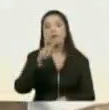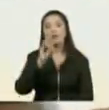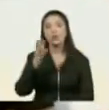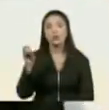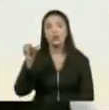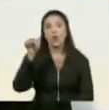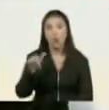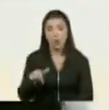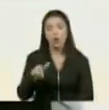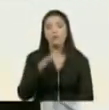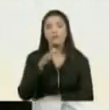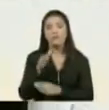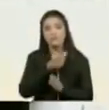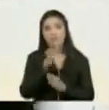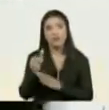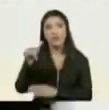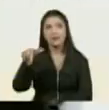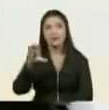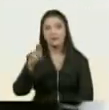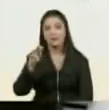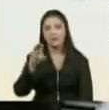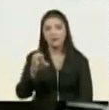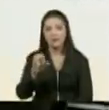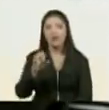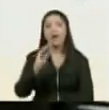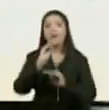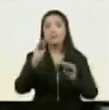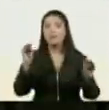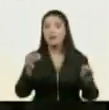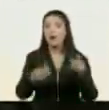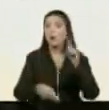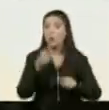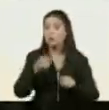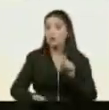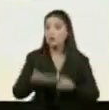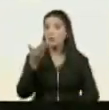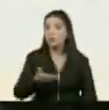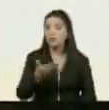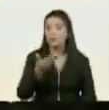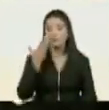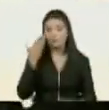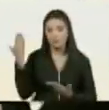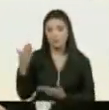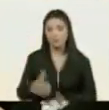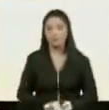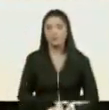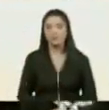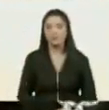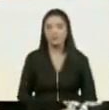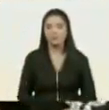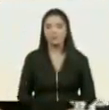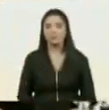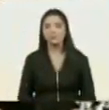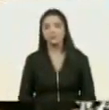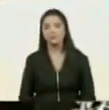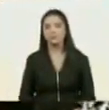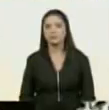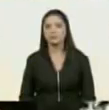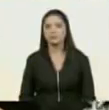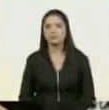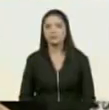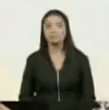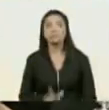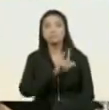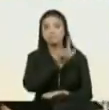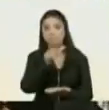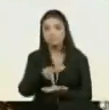hoy al Consejo Nacional Electoral para hacer anuncios importantes. De inmediato escuchamos sus declaraciones. Hemos venido aquí